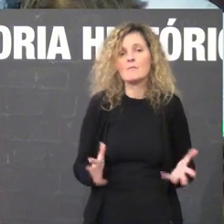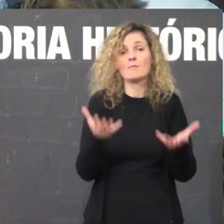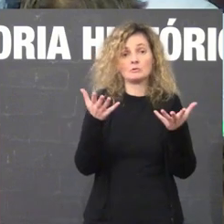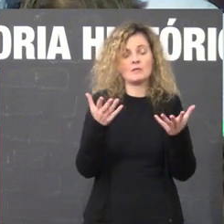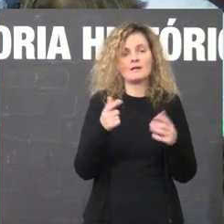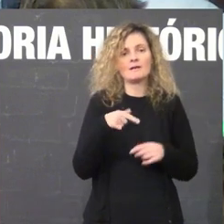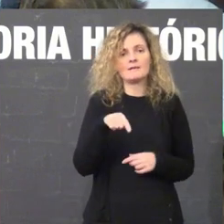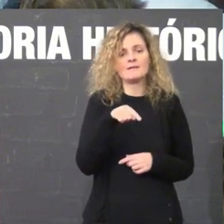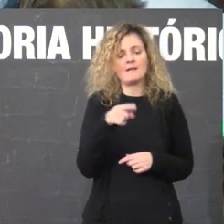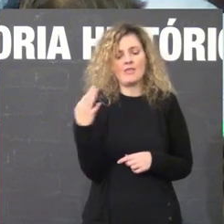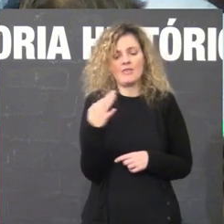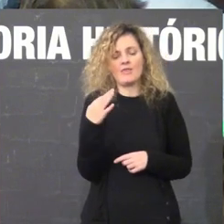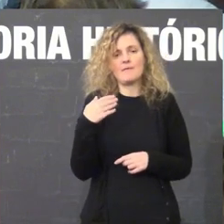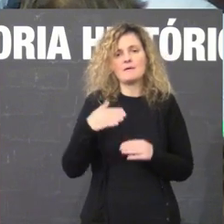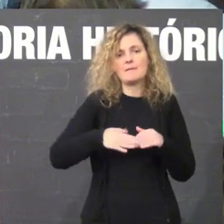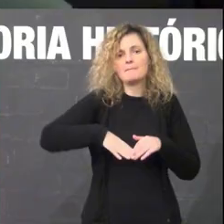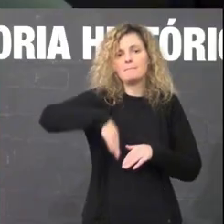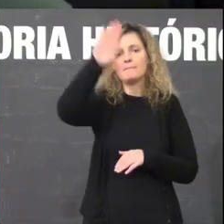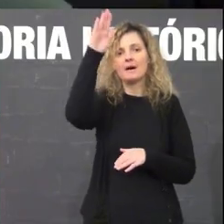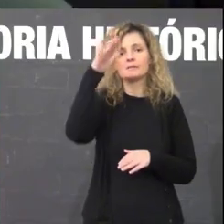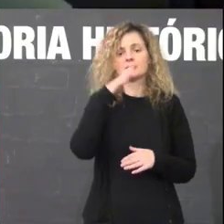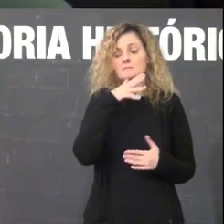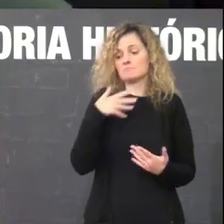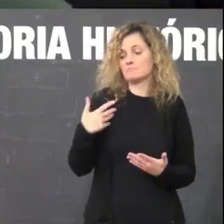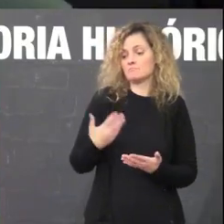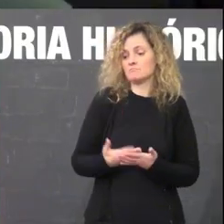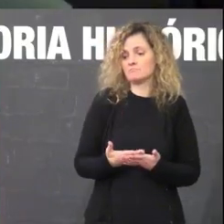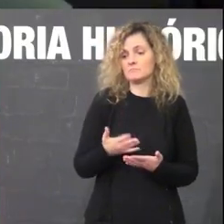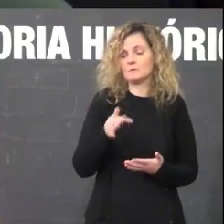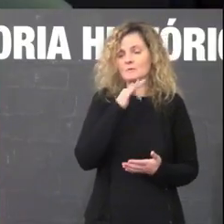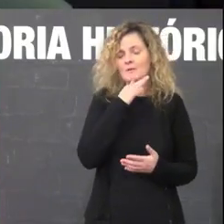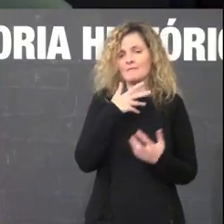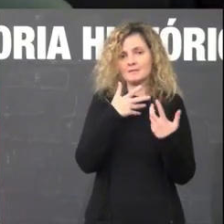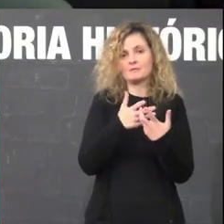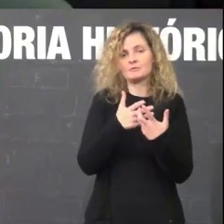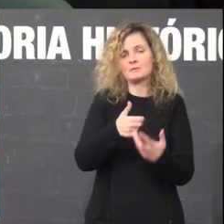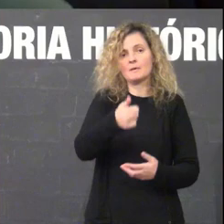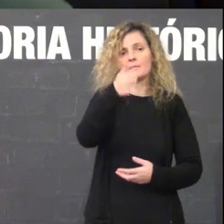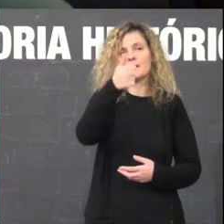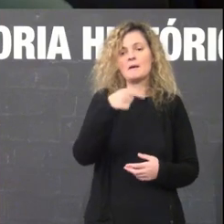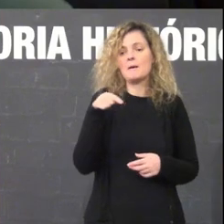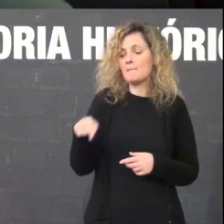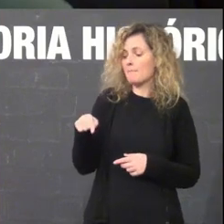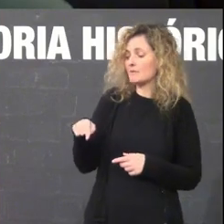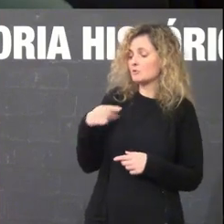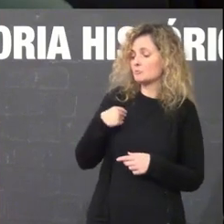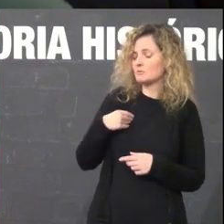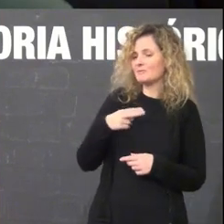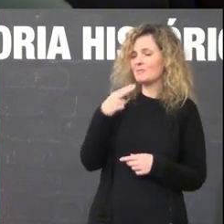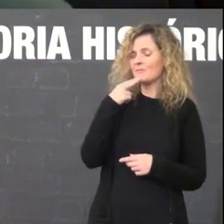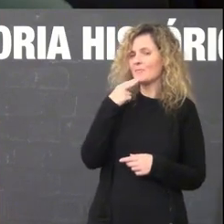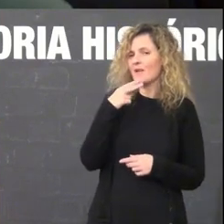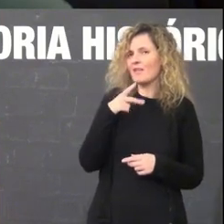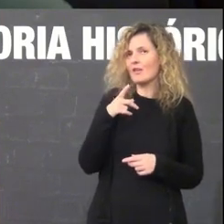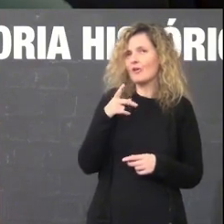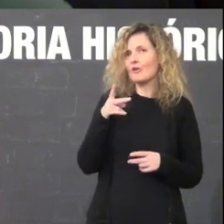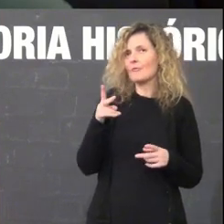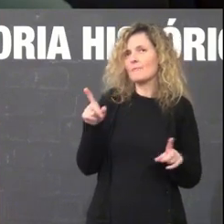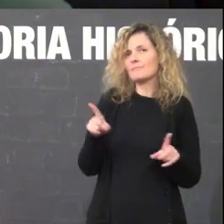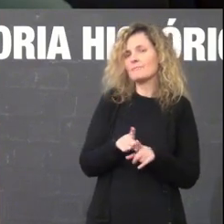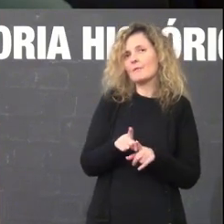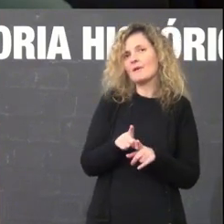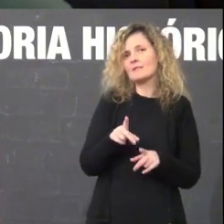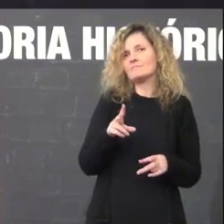que puede Y que debe ir mucho más allá de lo que va todavía pero lo que les da miedo de eso seguramente no es tanto